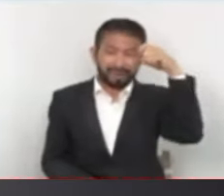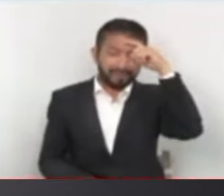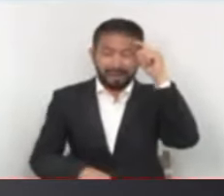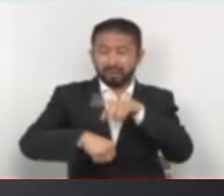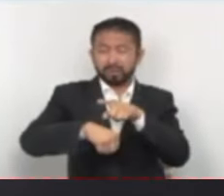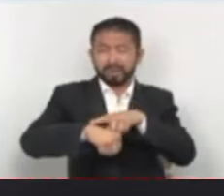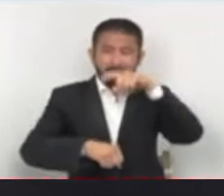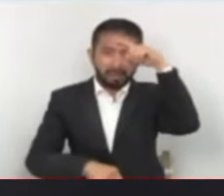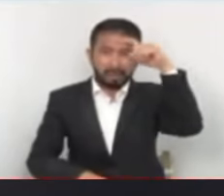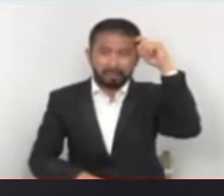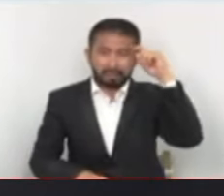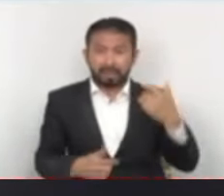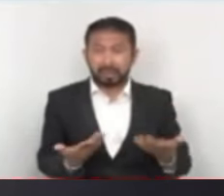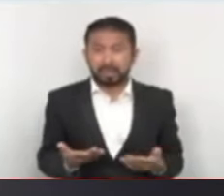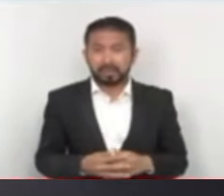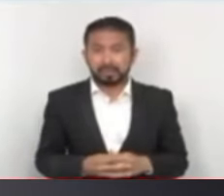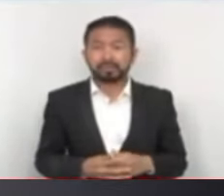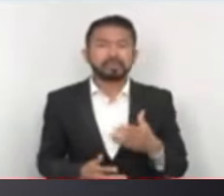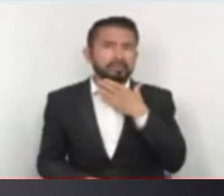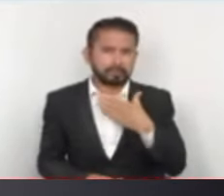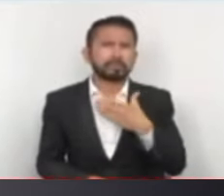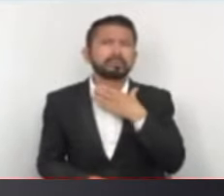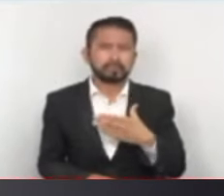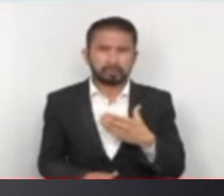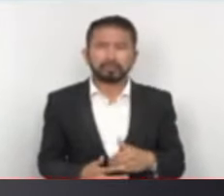muchas veces, y les es difícil ir a